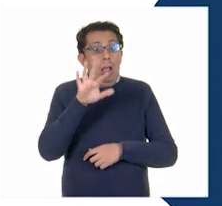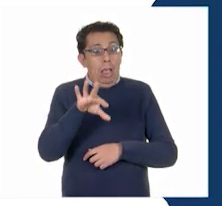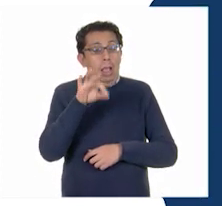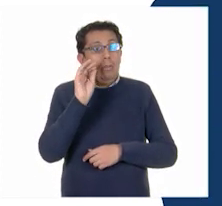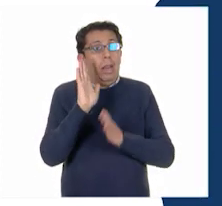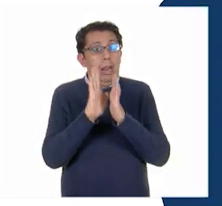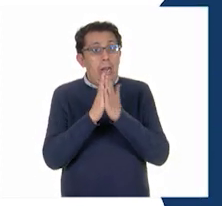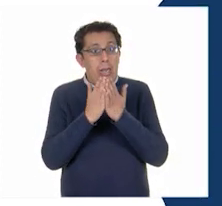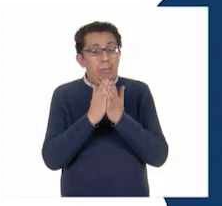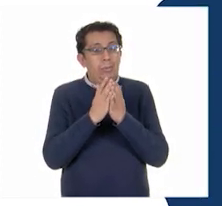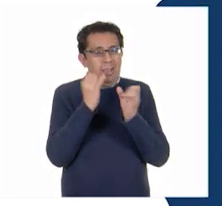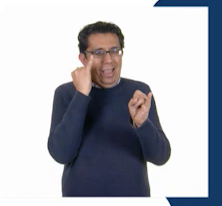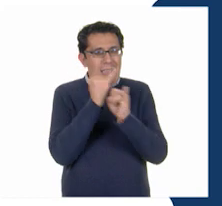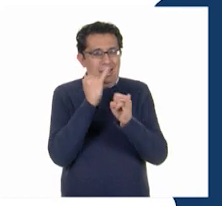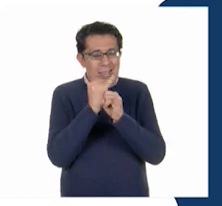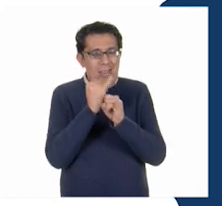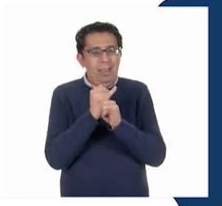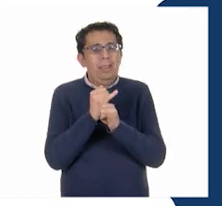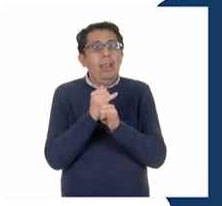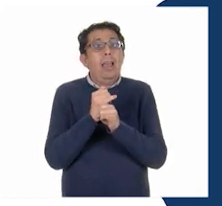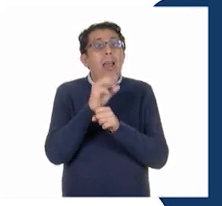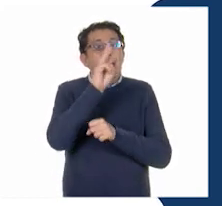en la página